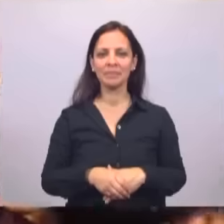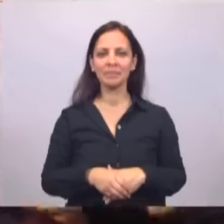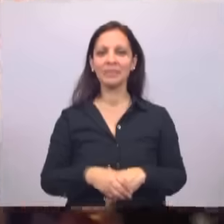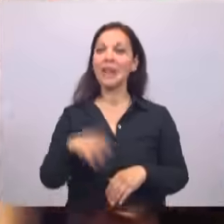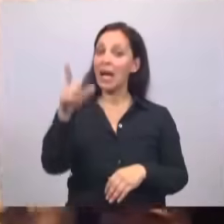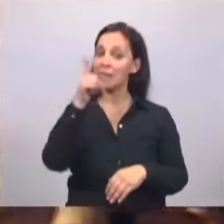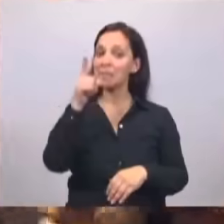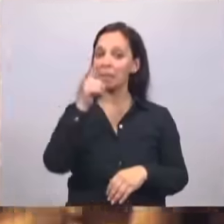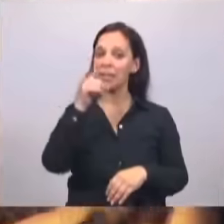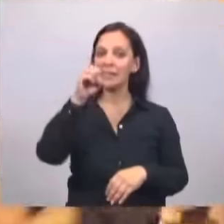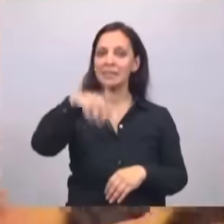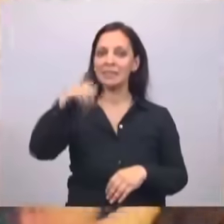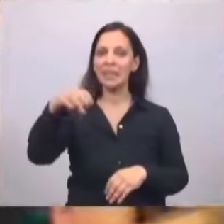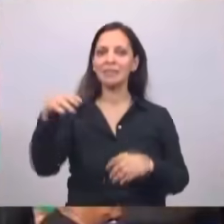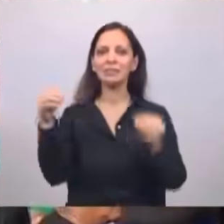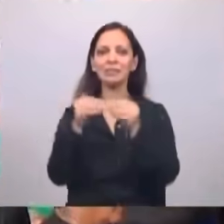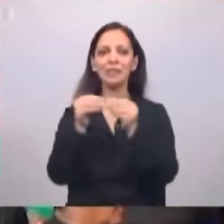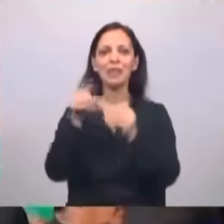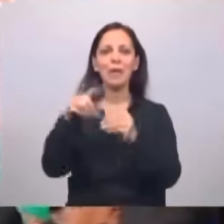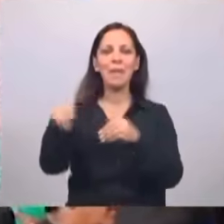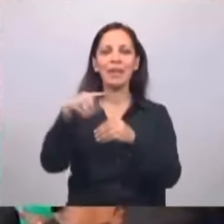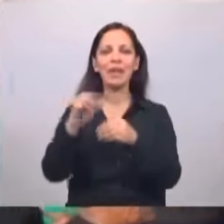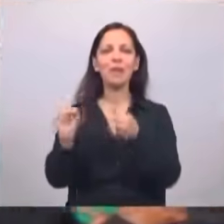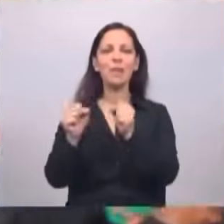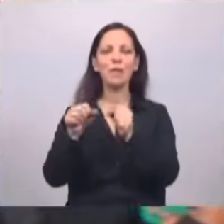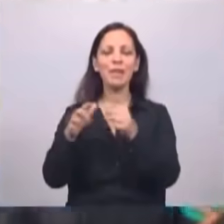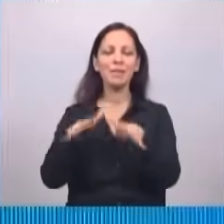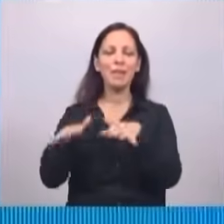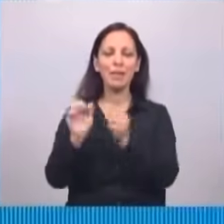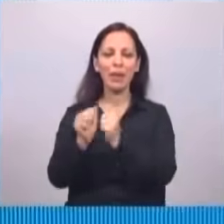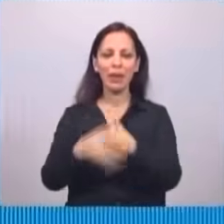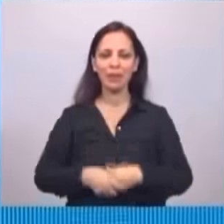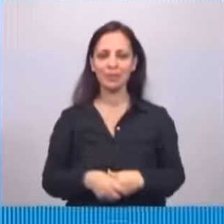parece que vinieron los compañeros del Movimiento Obrero.